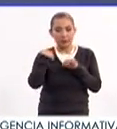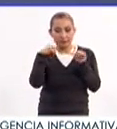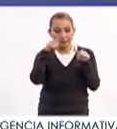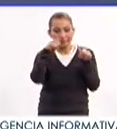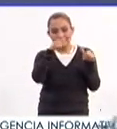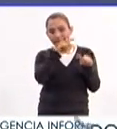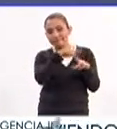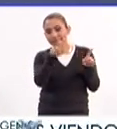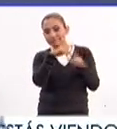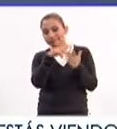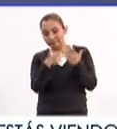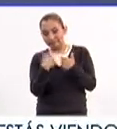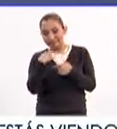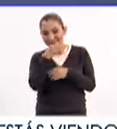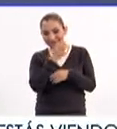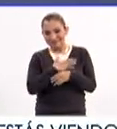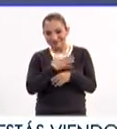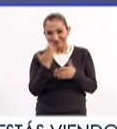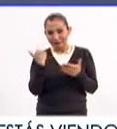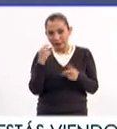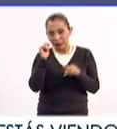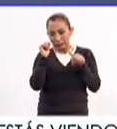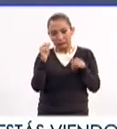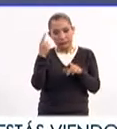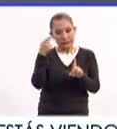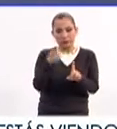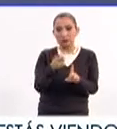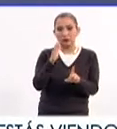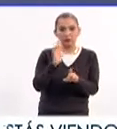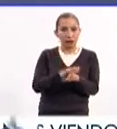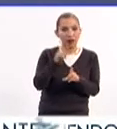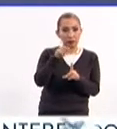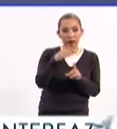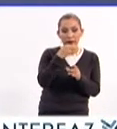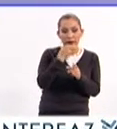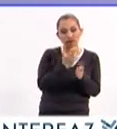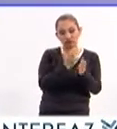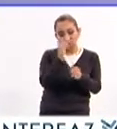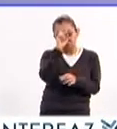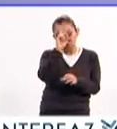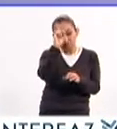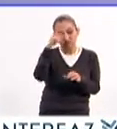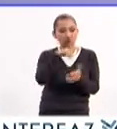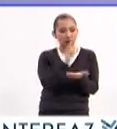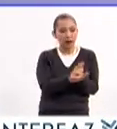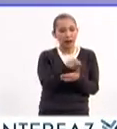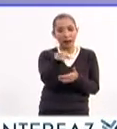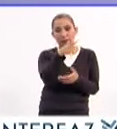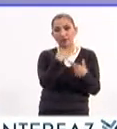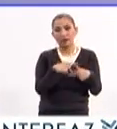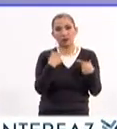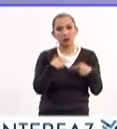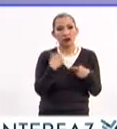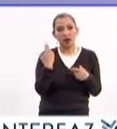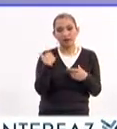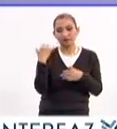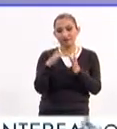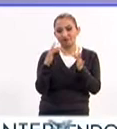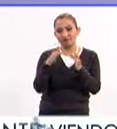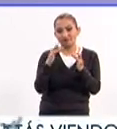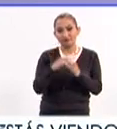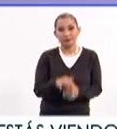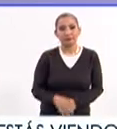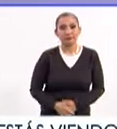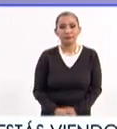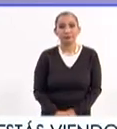de varios proyectos, es lo que me comentaba, pero se va a enfocar principalmente a dar acompañamiento jurídico a las personas que la contacten.